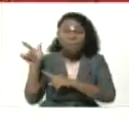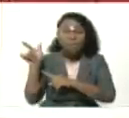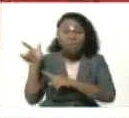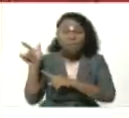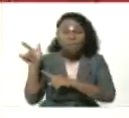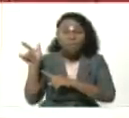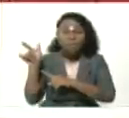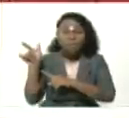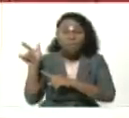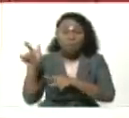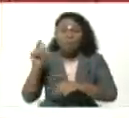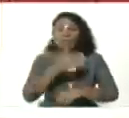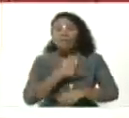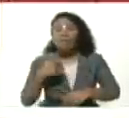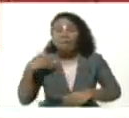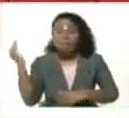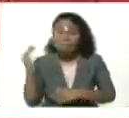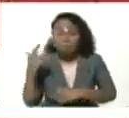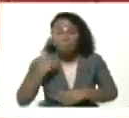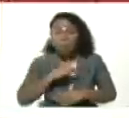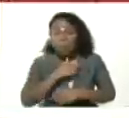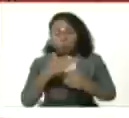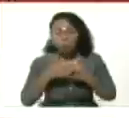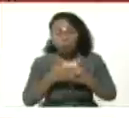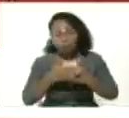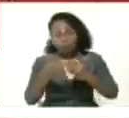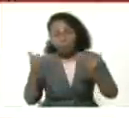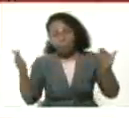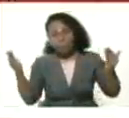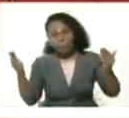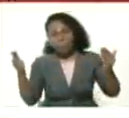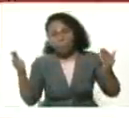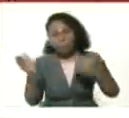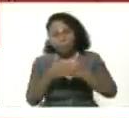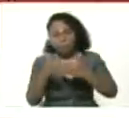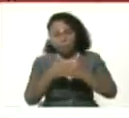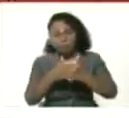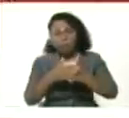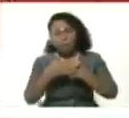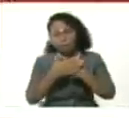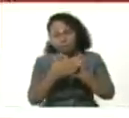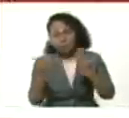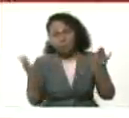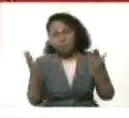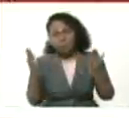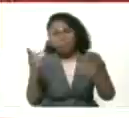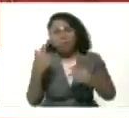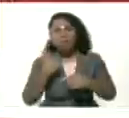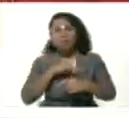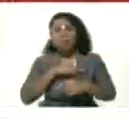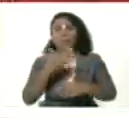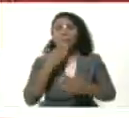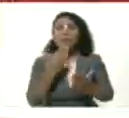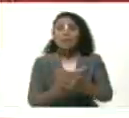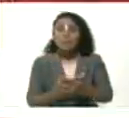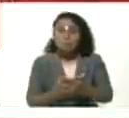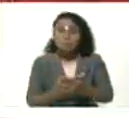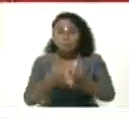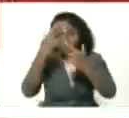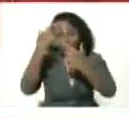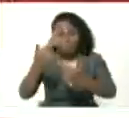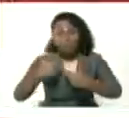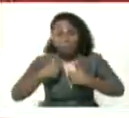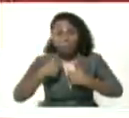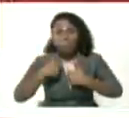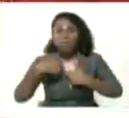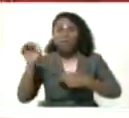Lo cierto es que quien quiera venir, las puertas están abiertas de Venezuela. Exigimos el respeto. Nosotros no nos metemos con nadie. Nadie